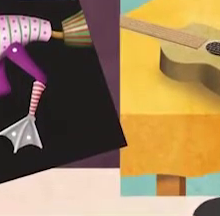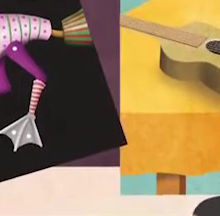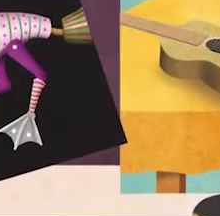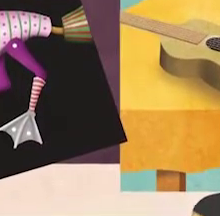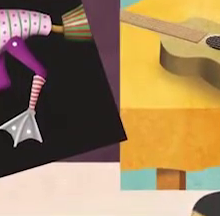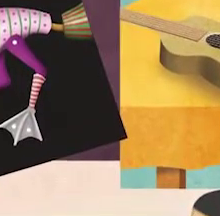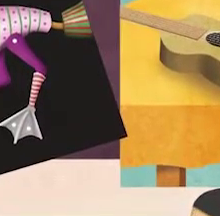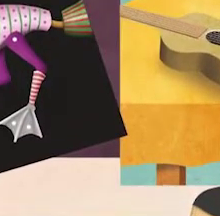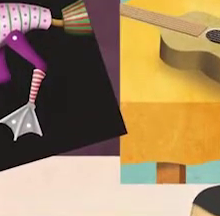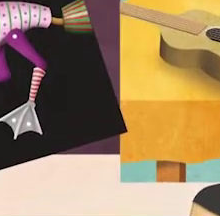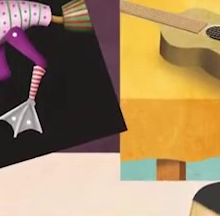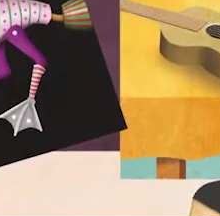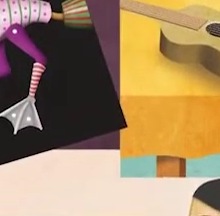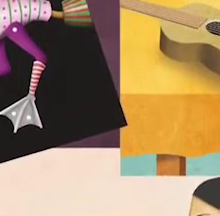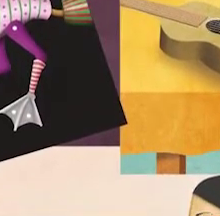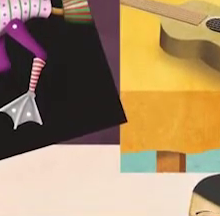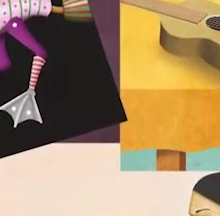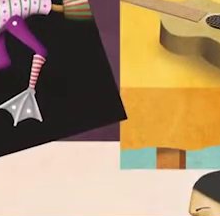i